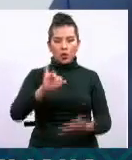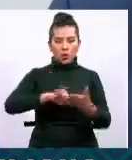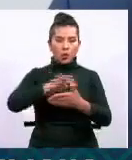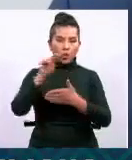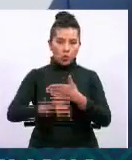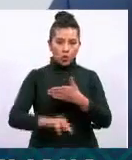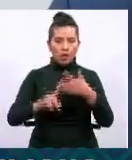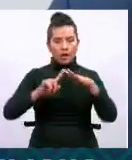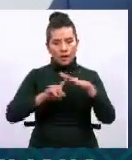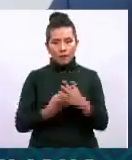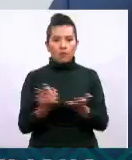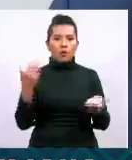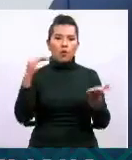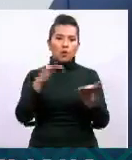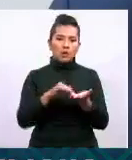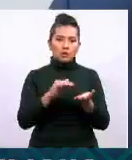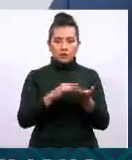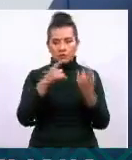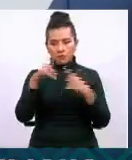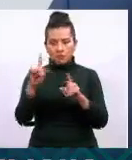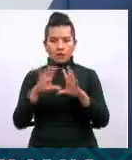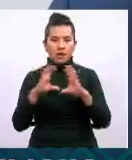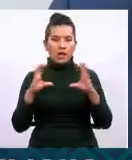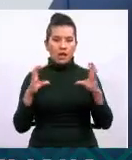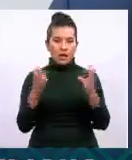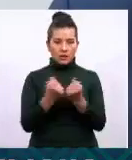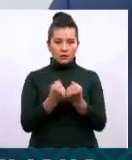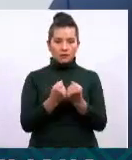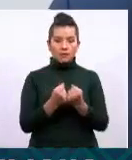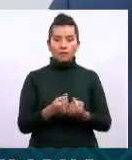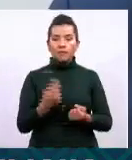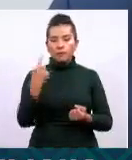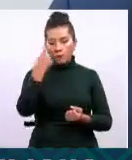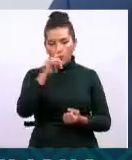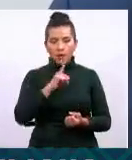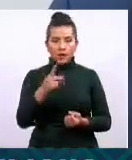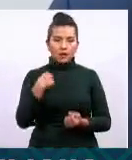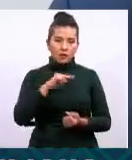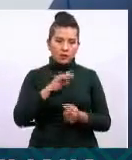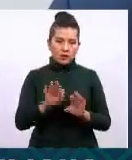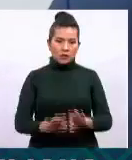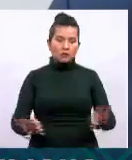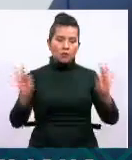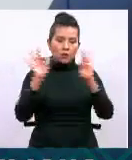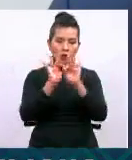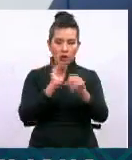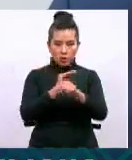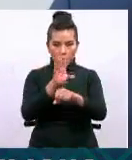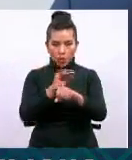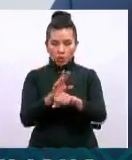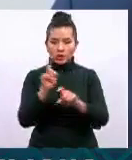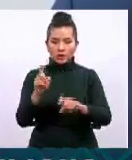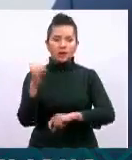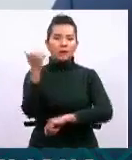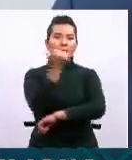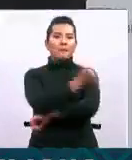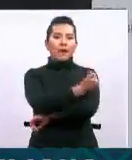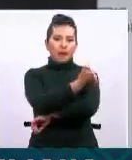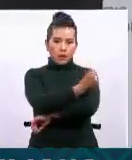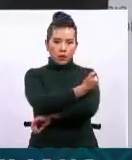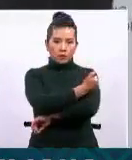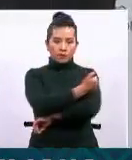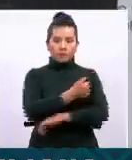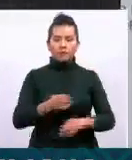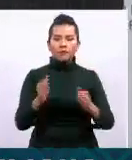de julio, quienes van a estar retornando a las clases, y por eso es importante recomendar la vacuna, la vacunación.